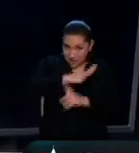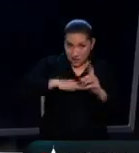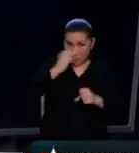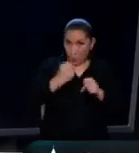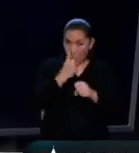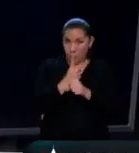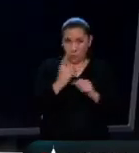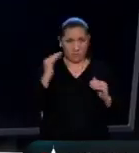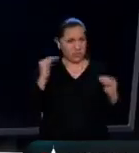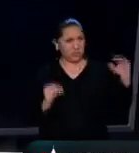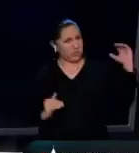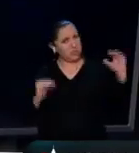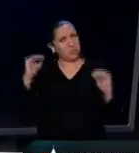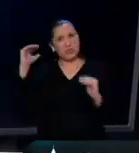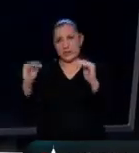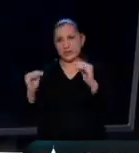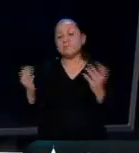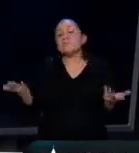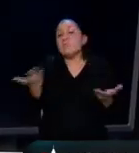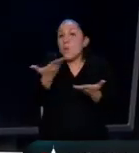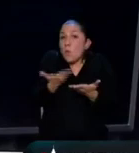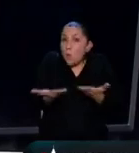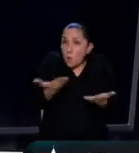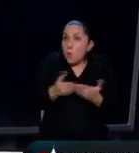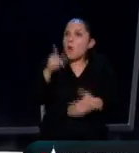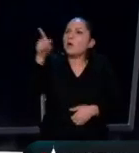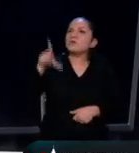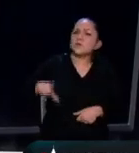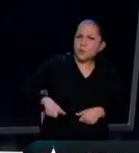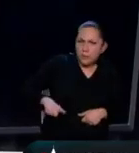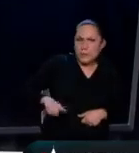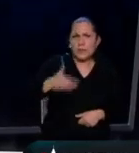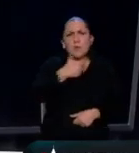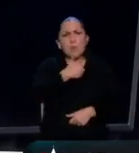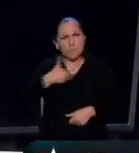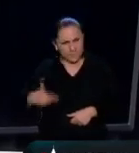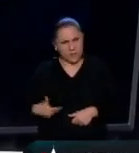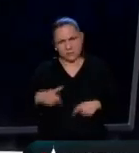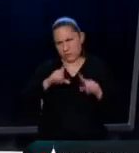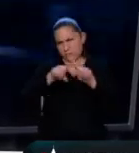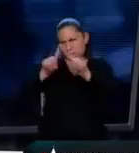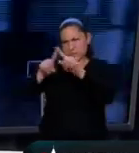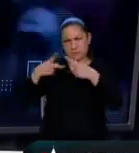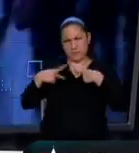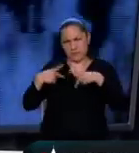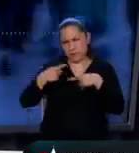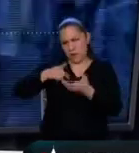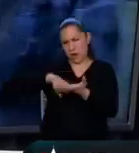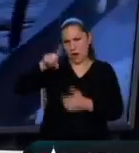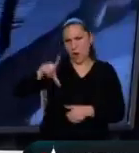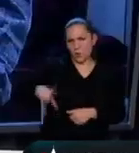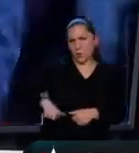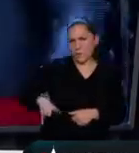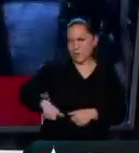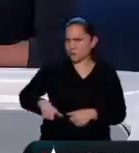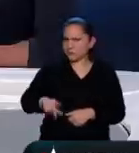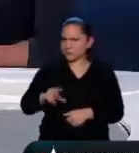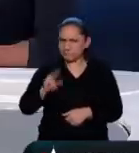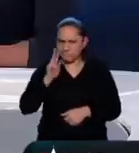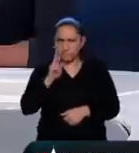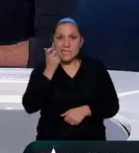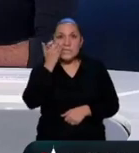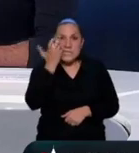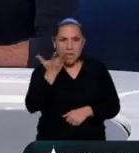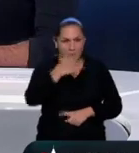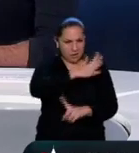del presidente, de las personas que están a cargo del poder político, una voluntad clara de transformar esa parte de la sociedad que estaba